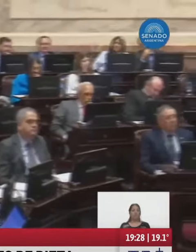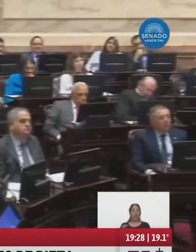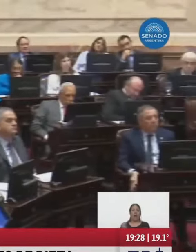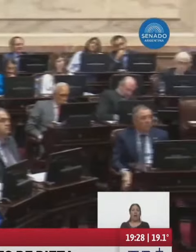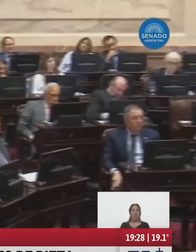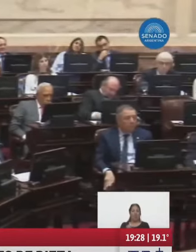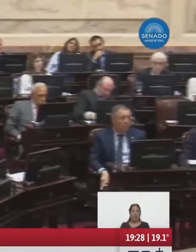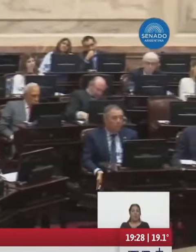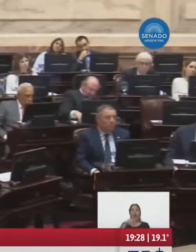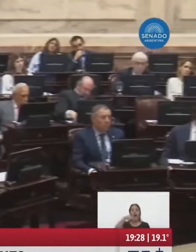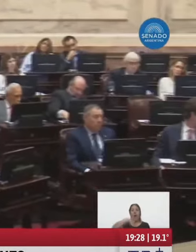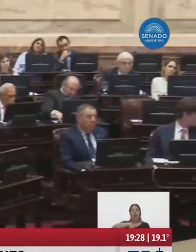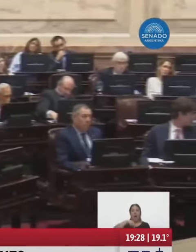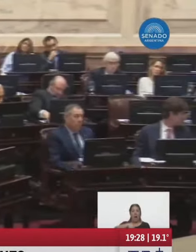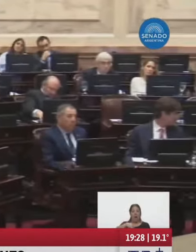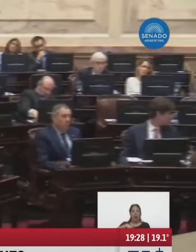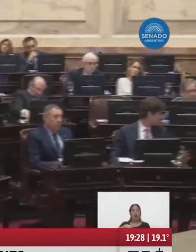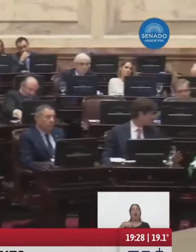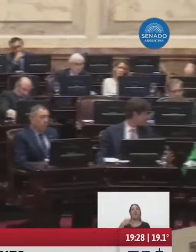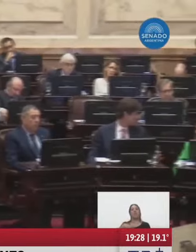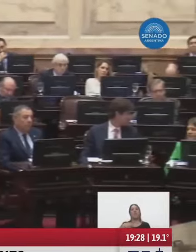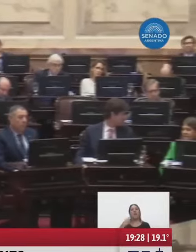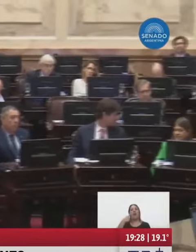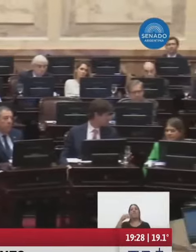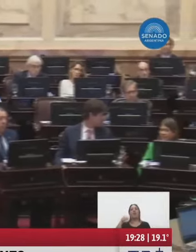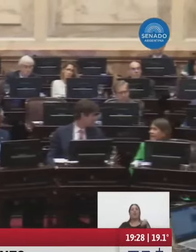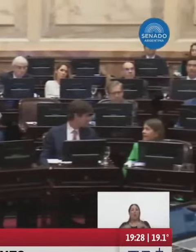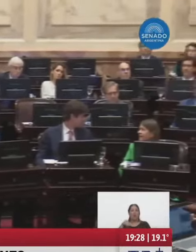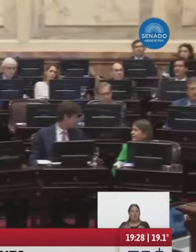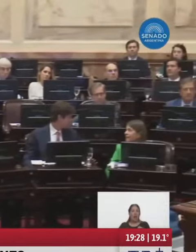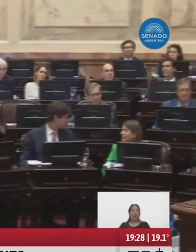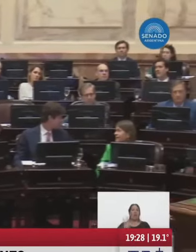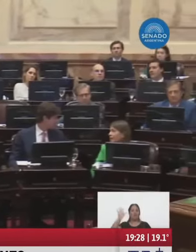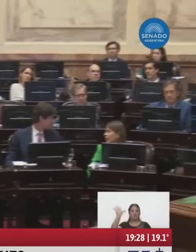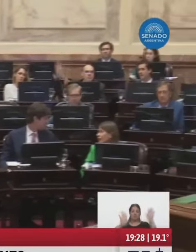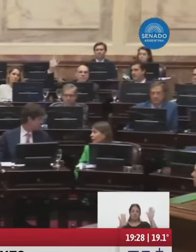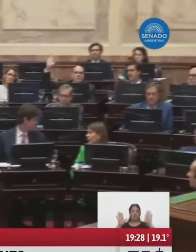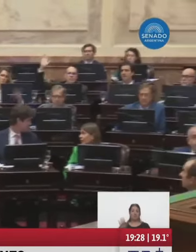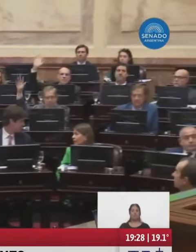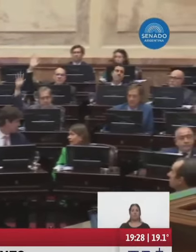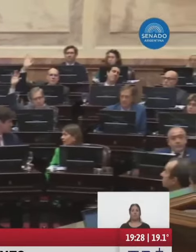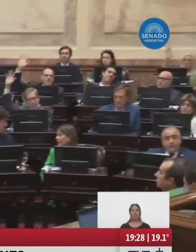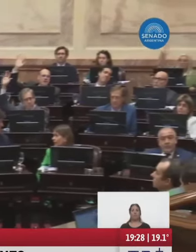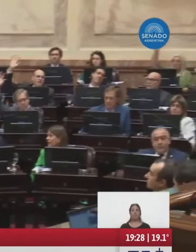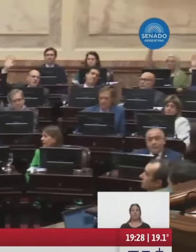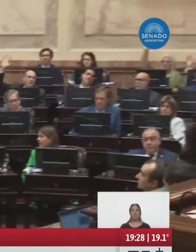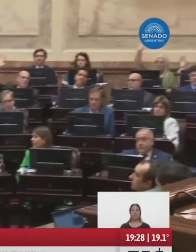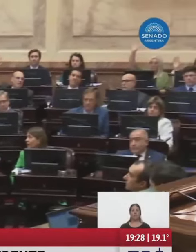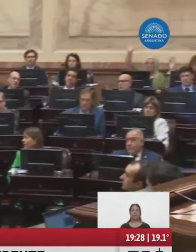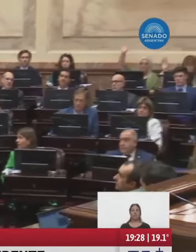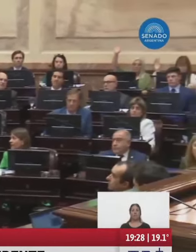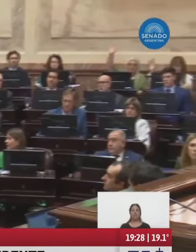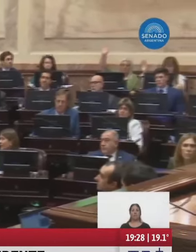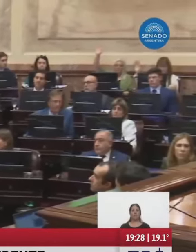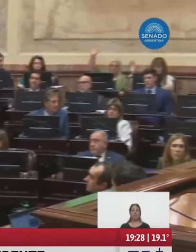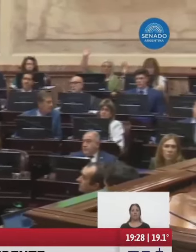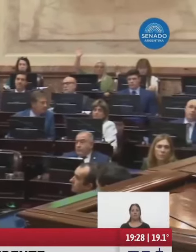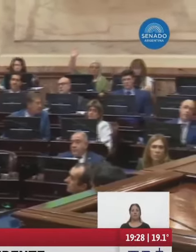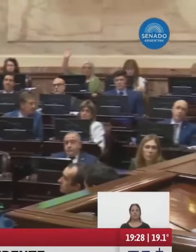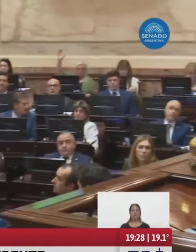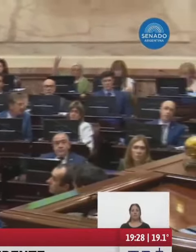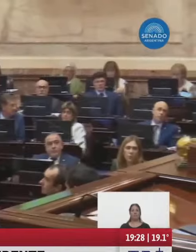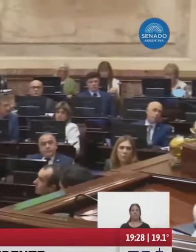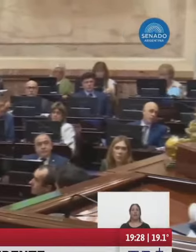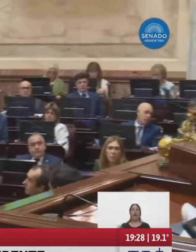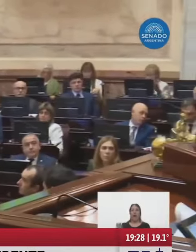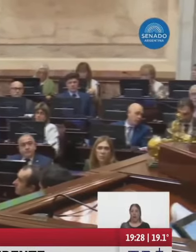y Argentina en materia de dietas? Entonces, ahí lo que muestro yo es que en